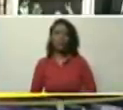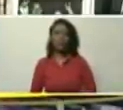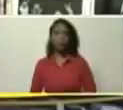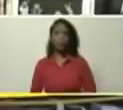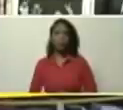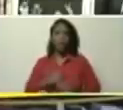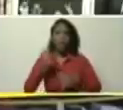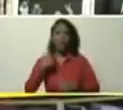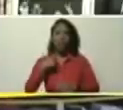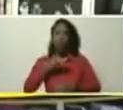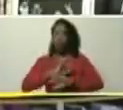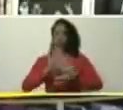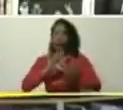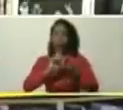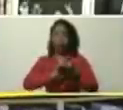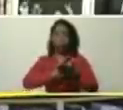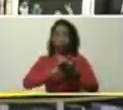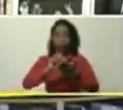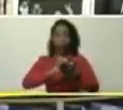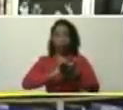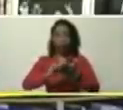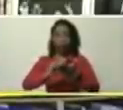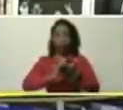Aquí tomé